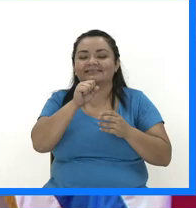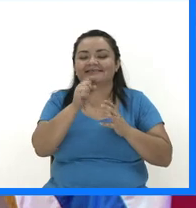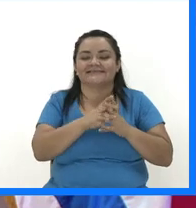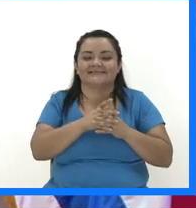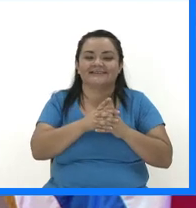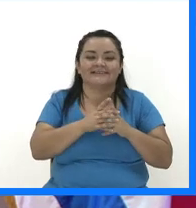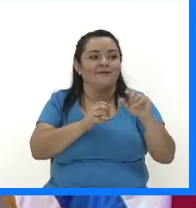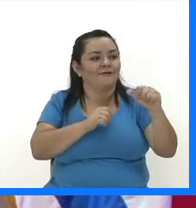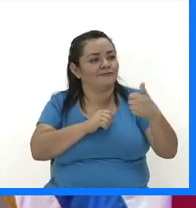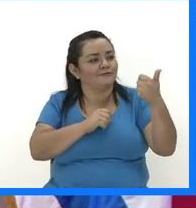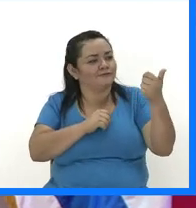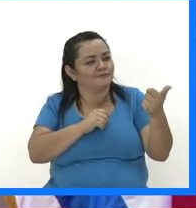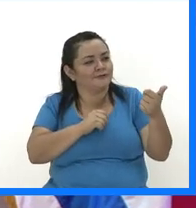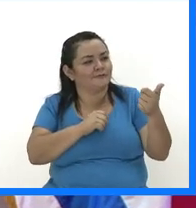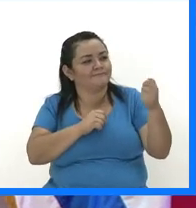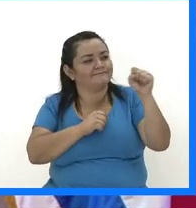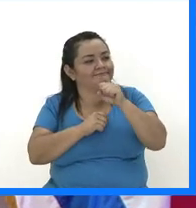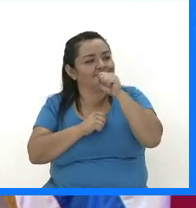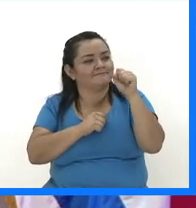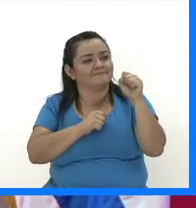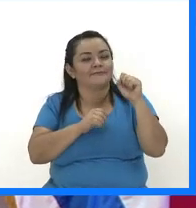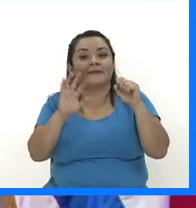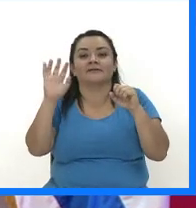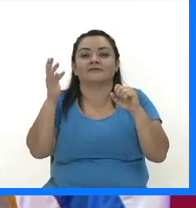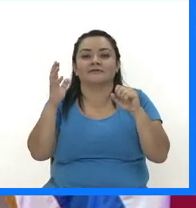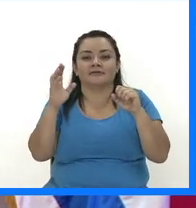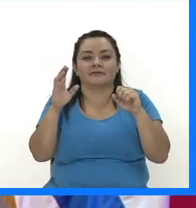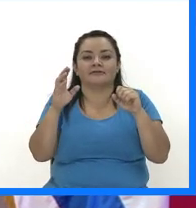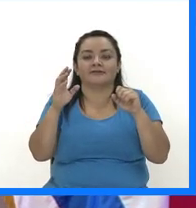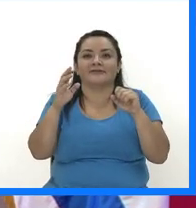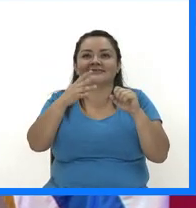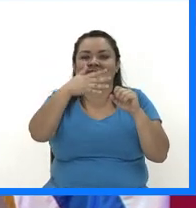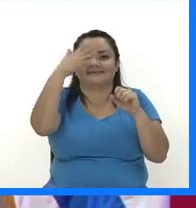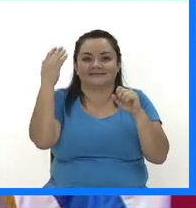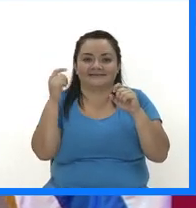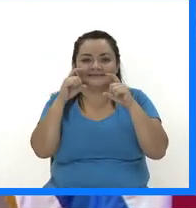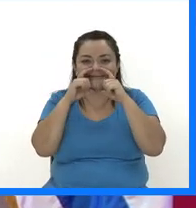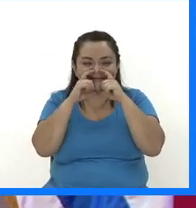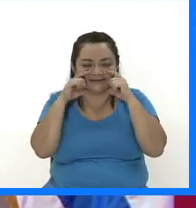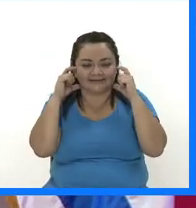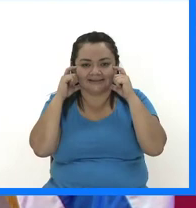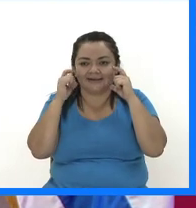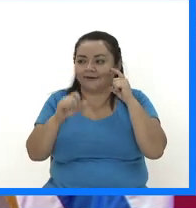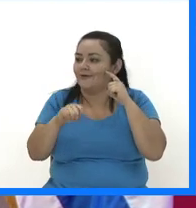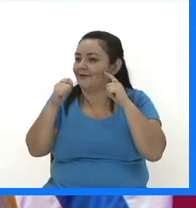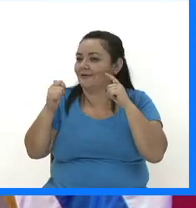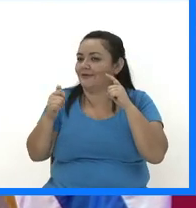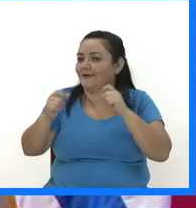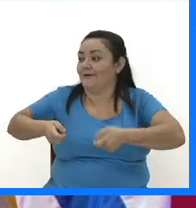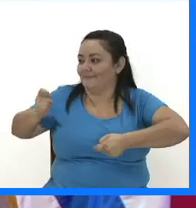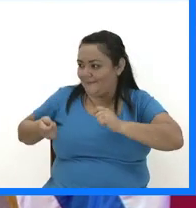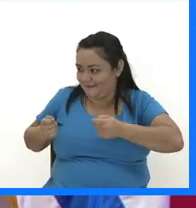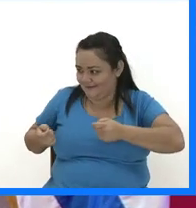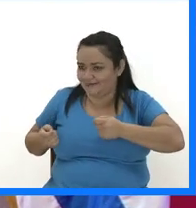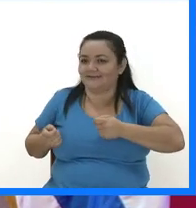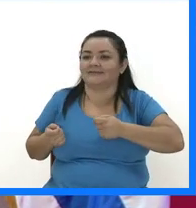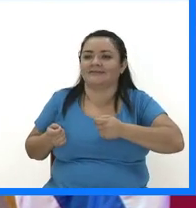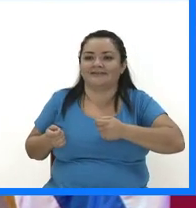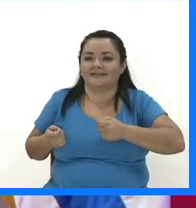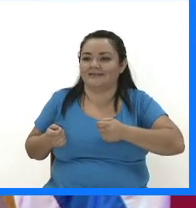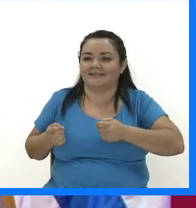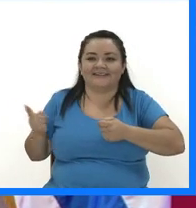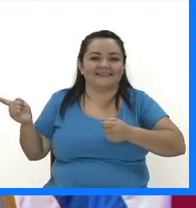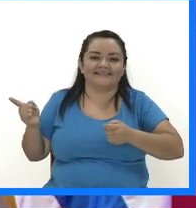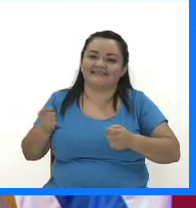luego tenemos a nuestra salmista que tiene una color celeste luego tenemos a nuestro salmista no baterista en el